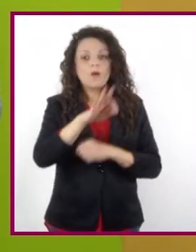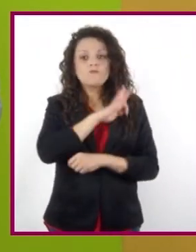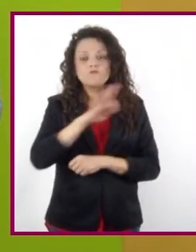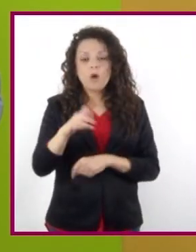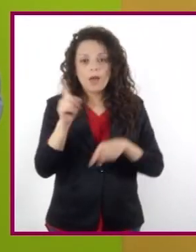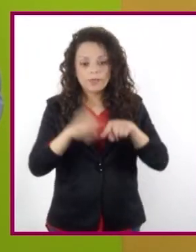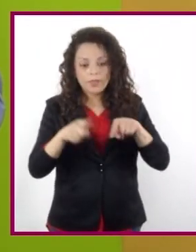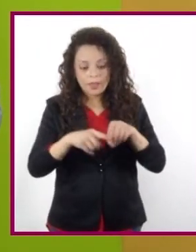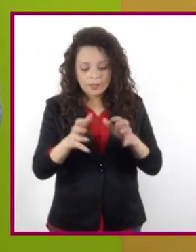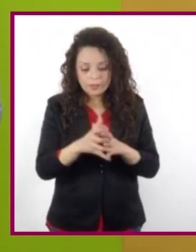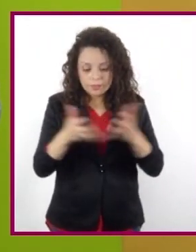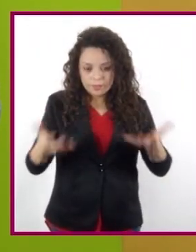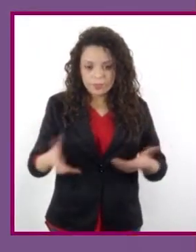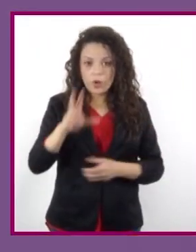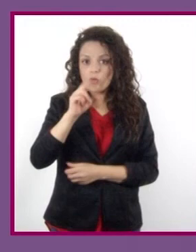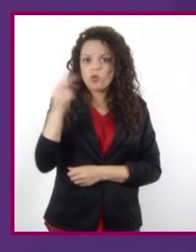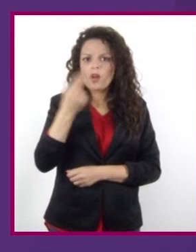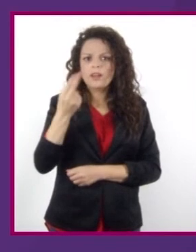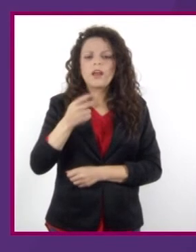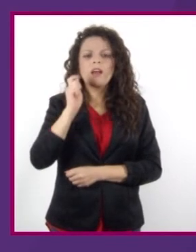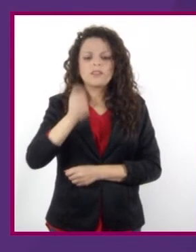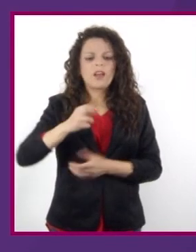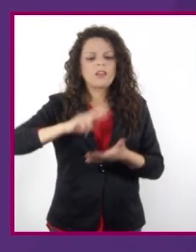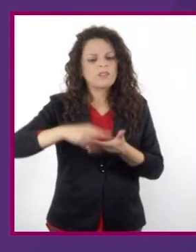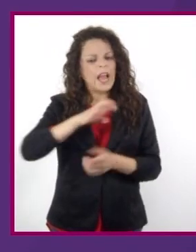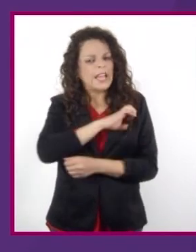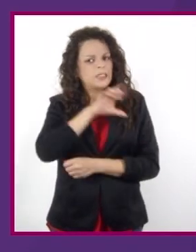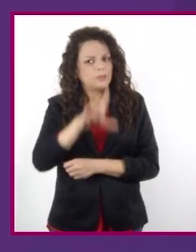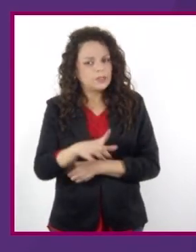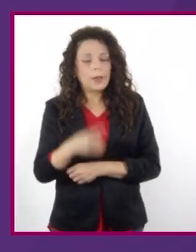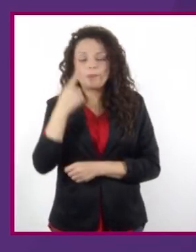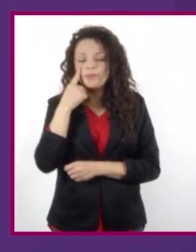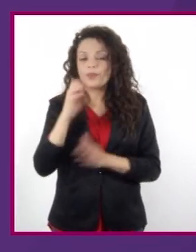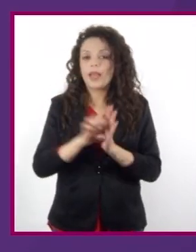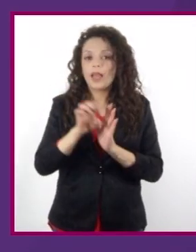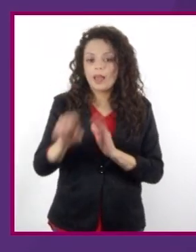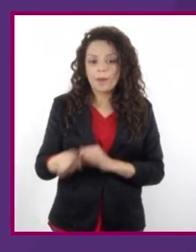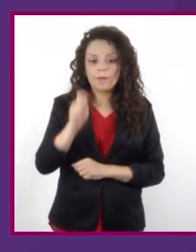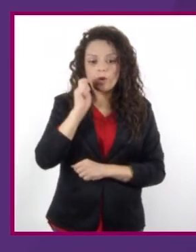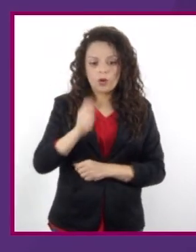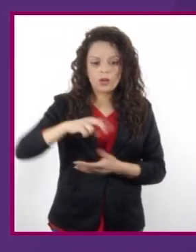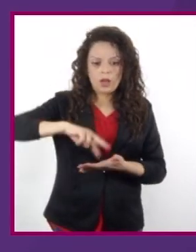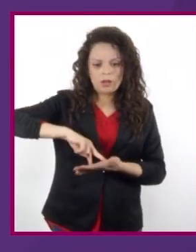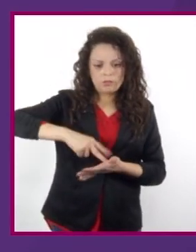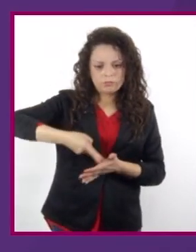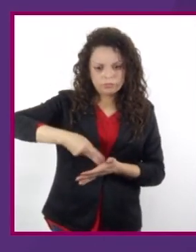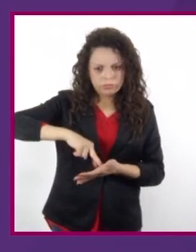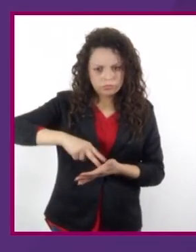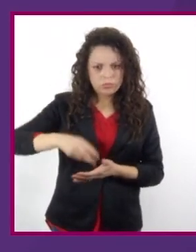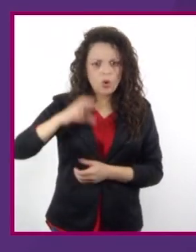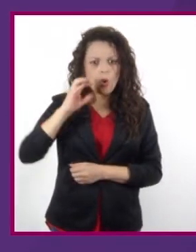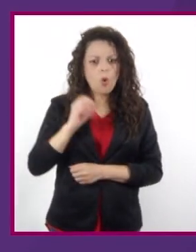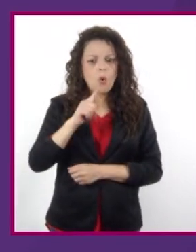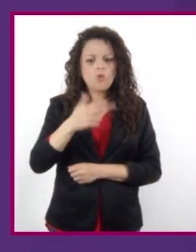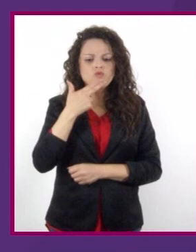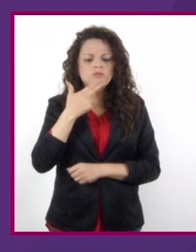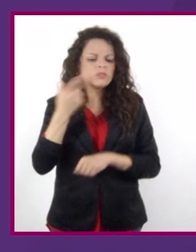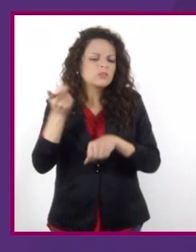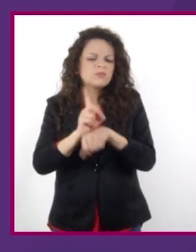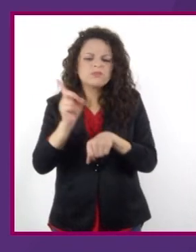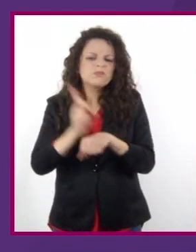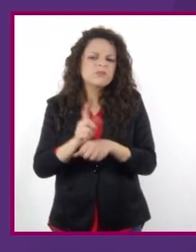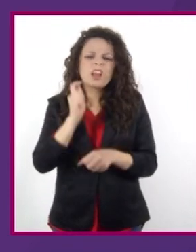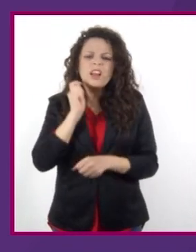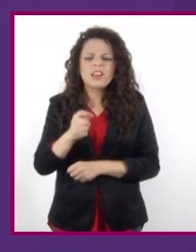sin ayuda de herramientas especializadas, como ejemplo un compás o algo de uso diario que no tenga mucha complicación.